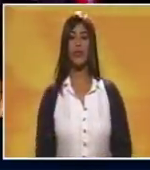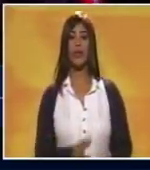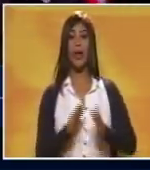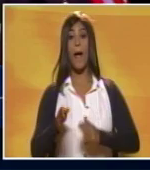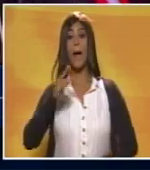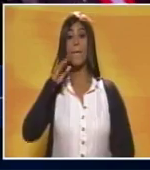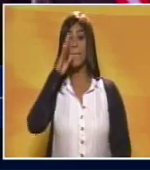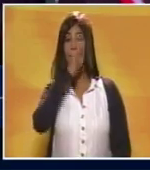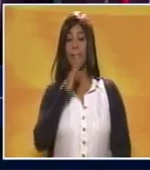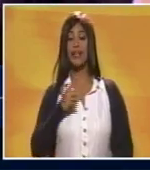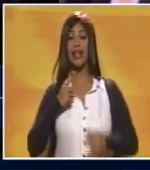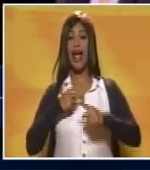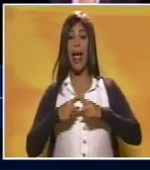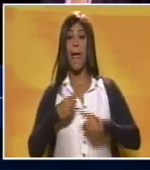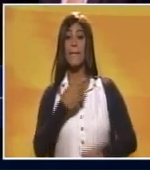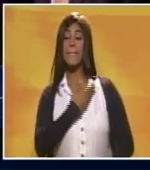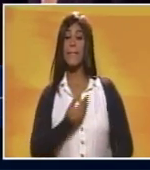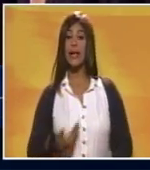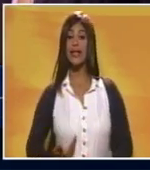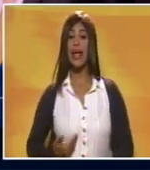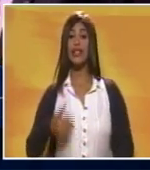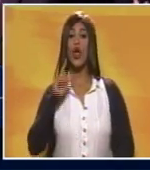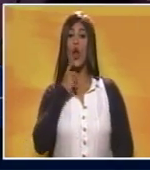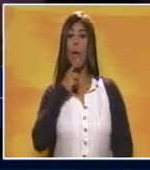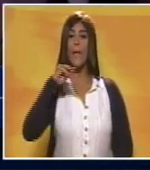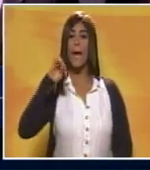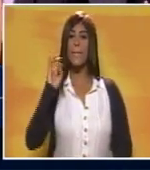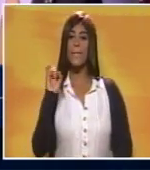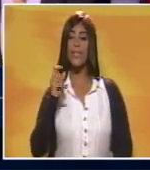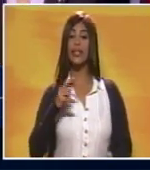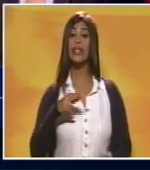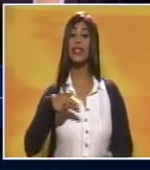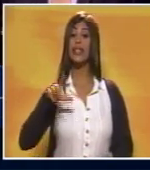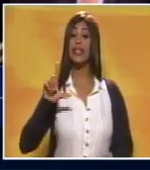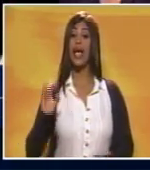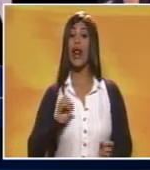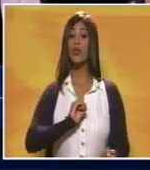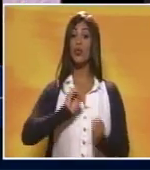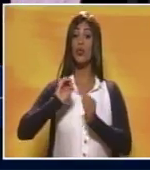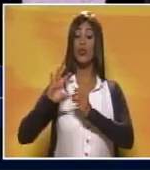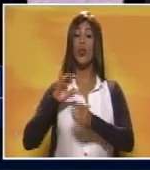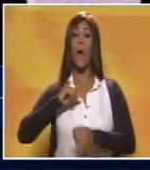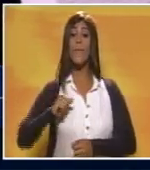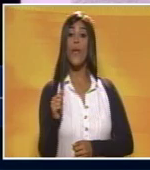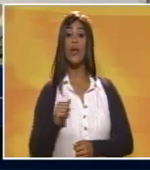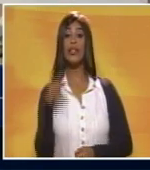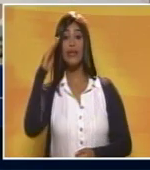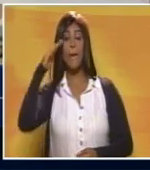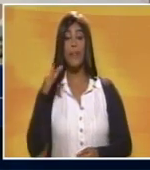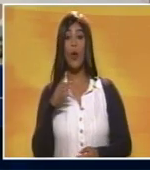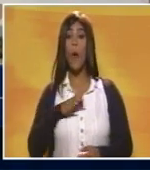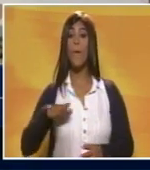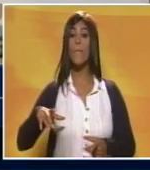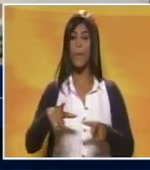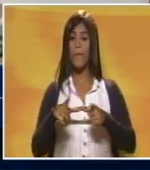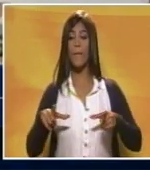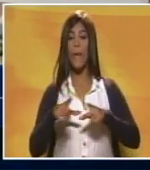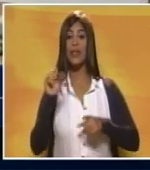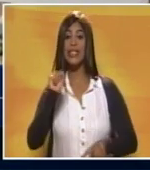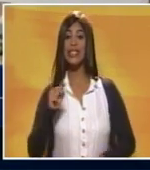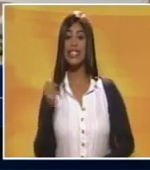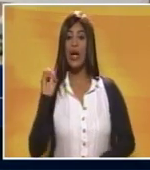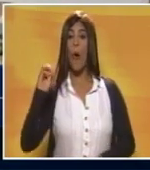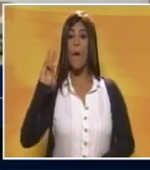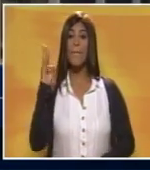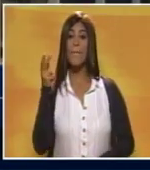En Brasil, el expresidente Michel Temer fue trasladado a las instalaciones del Comando Antidisturbios de la Policía Militarizada de Sao Paulo, donde